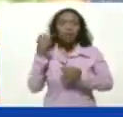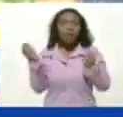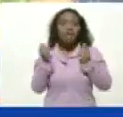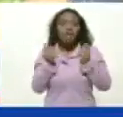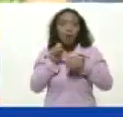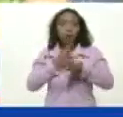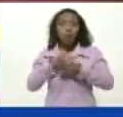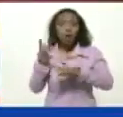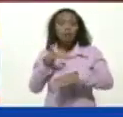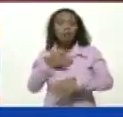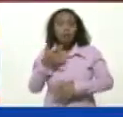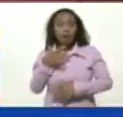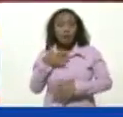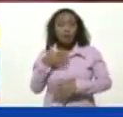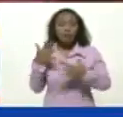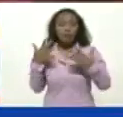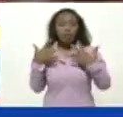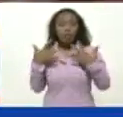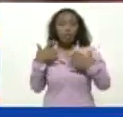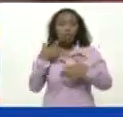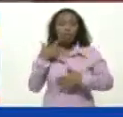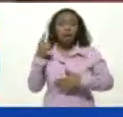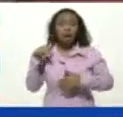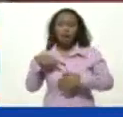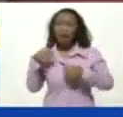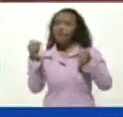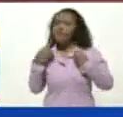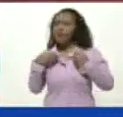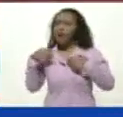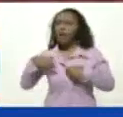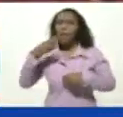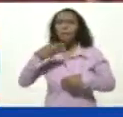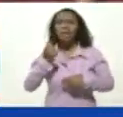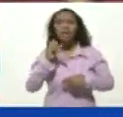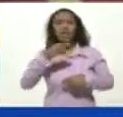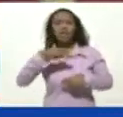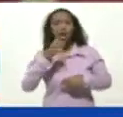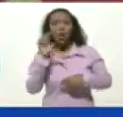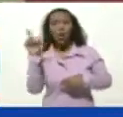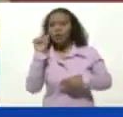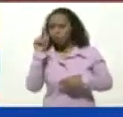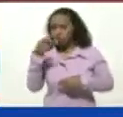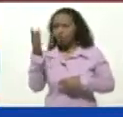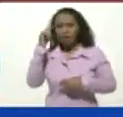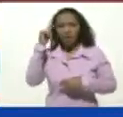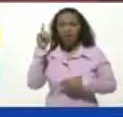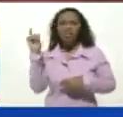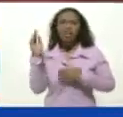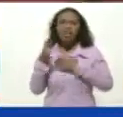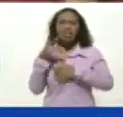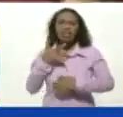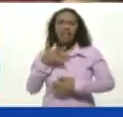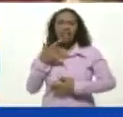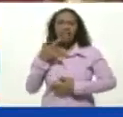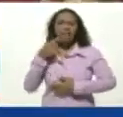porque empieza a pegar el Pacheco. Por aquí es que vivía Pacheco. Ese, ustedes saben cuando dice, está pegando